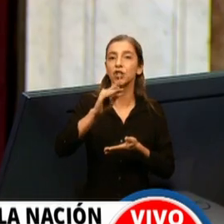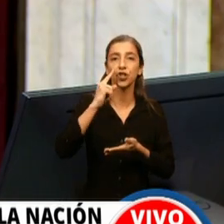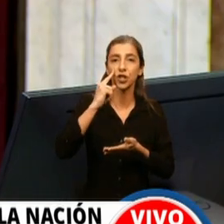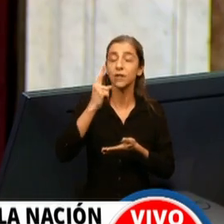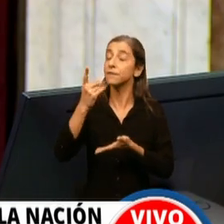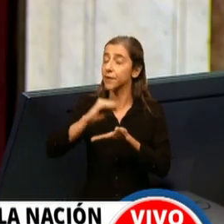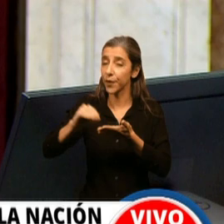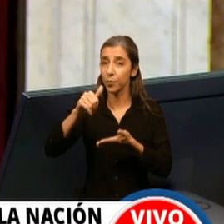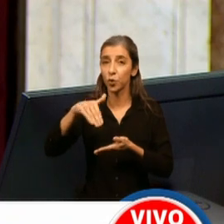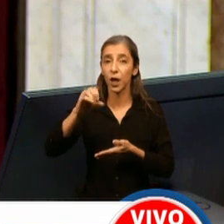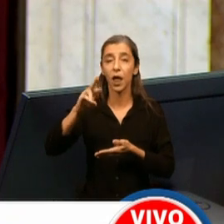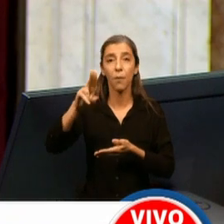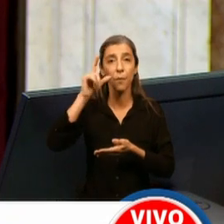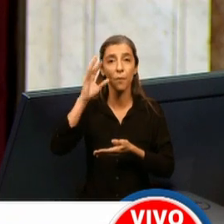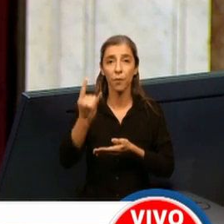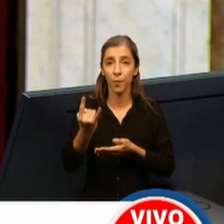diputada moreau